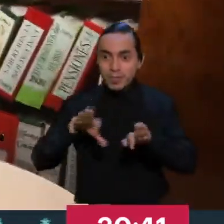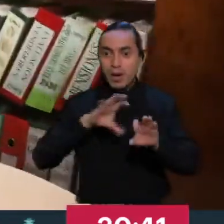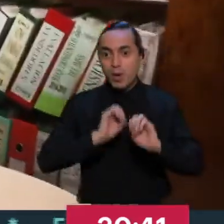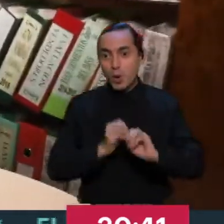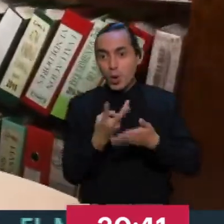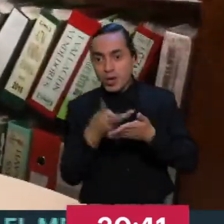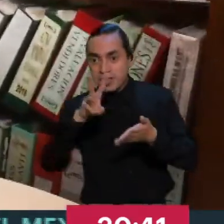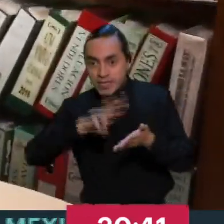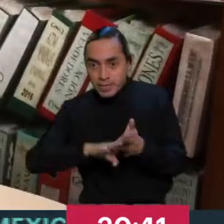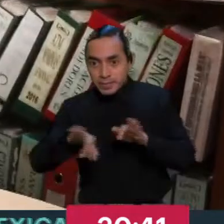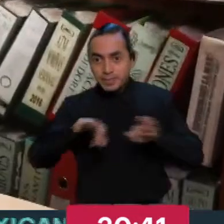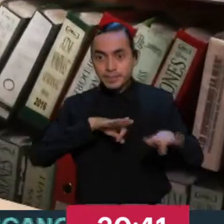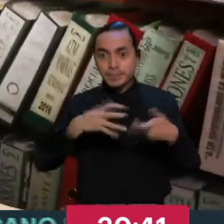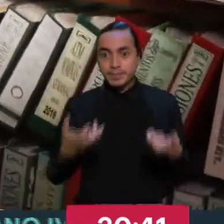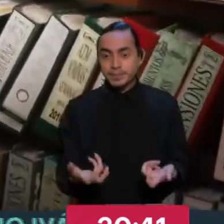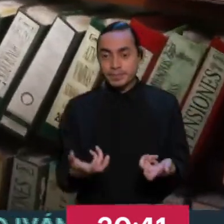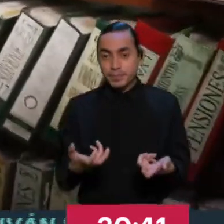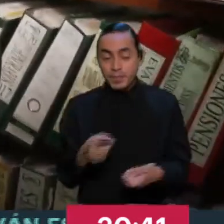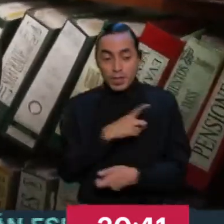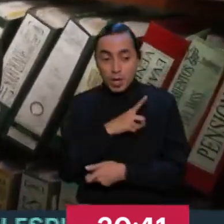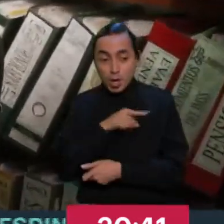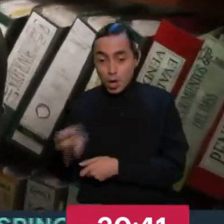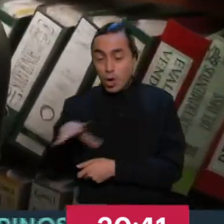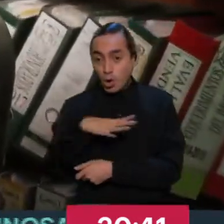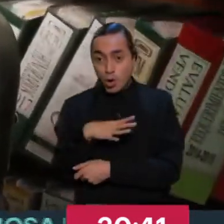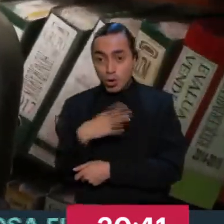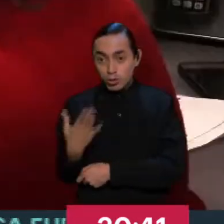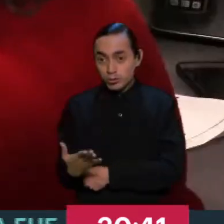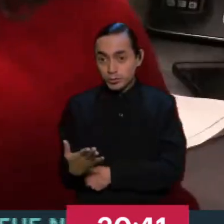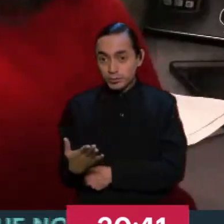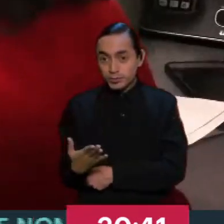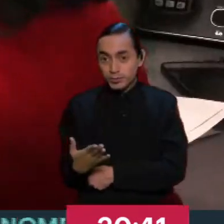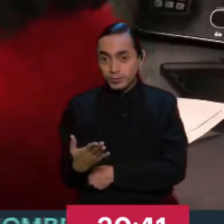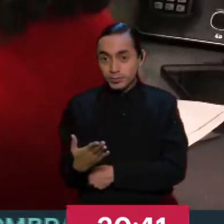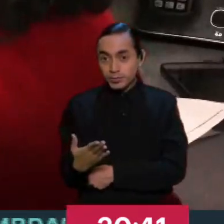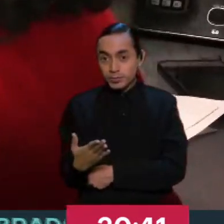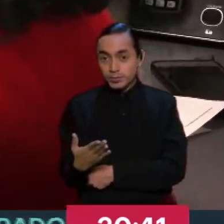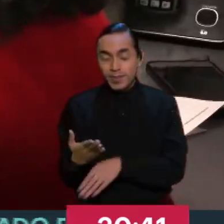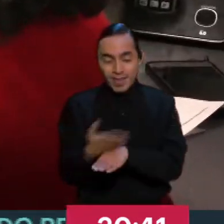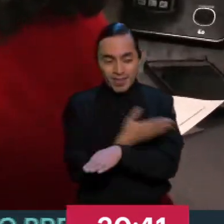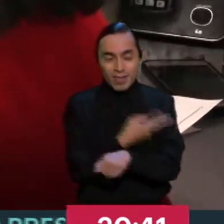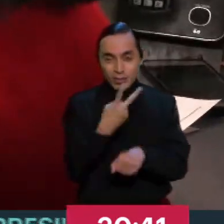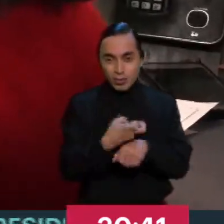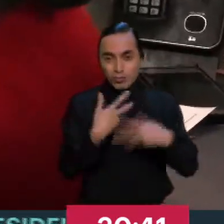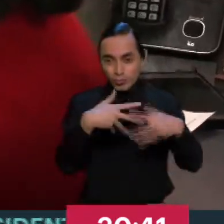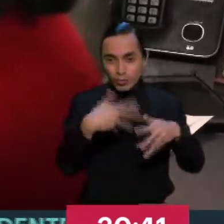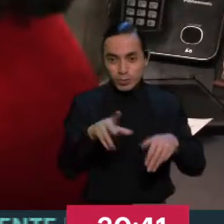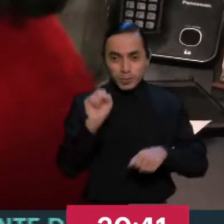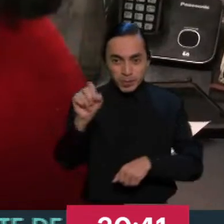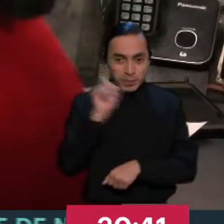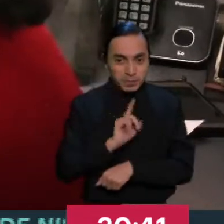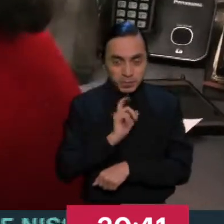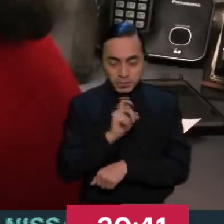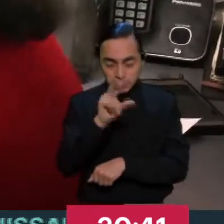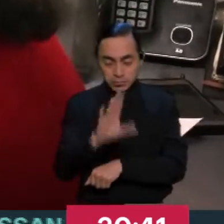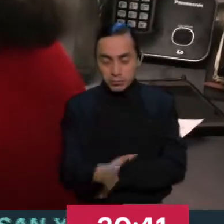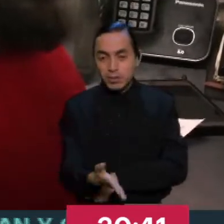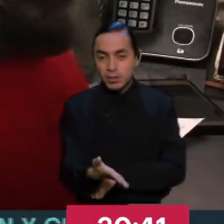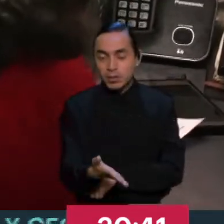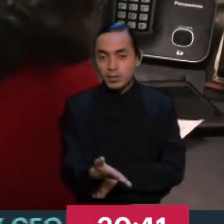es lo que se teorizó desde la segunda ola del feminismo, para llamarlo de una forma,